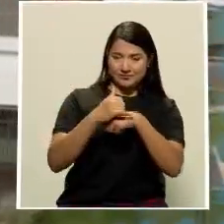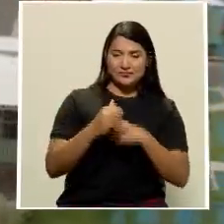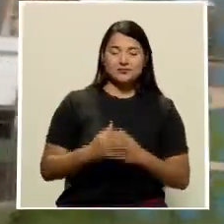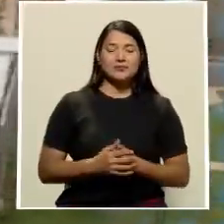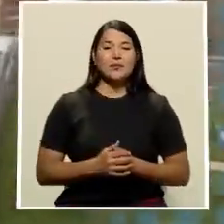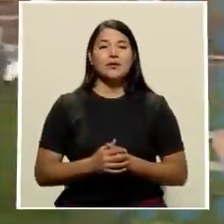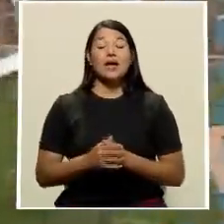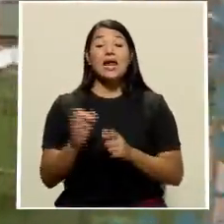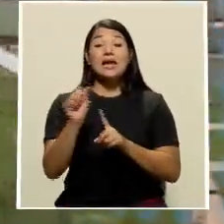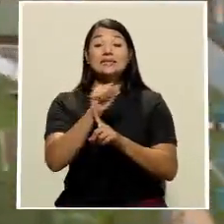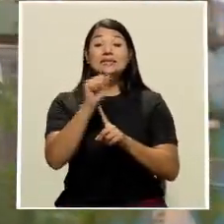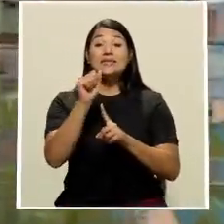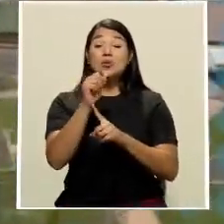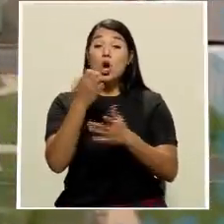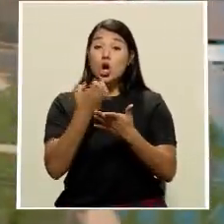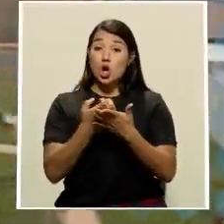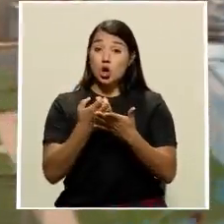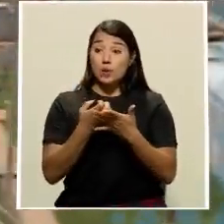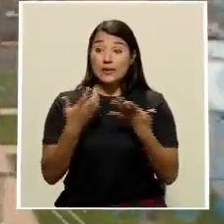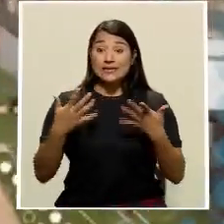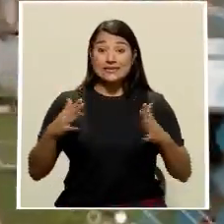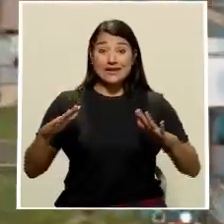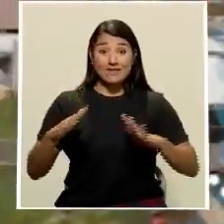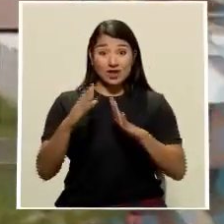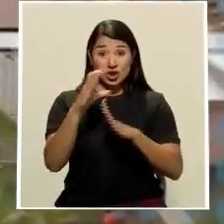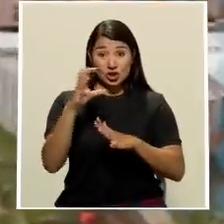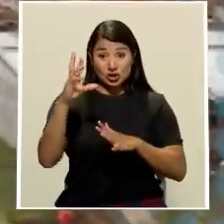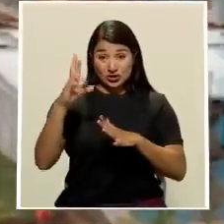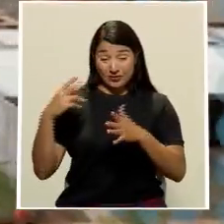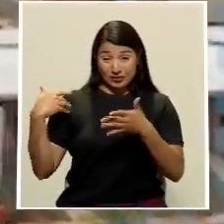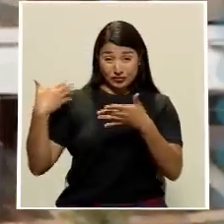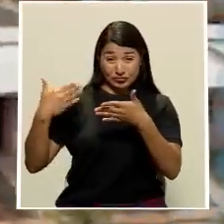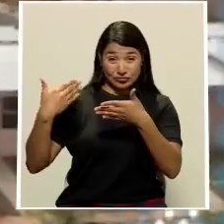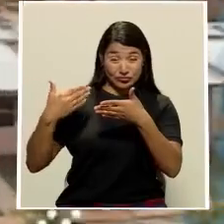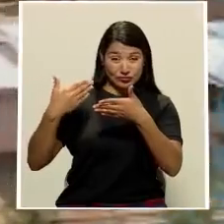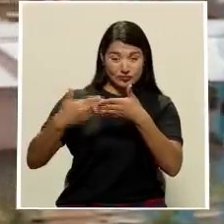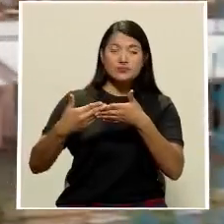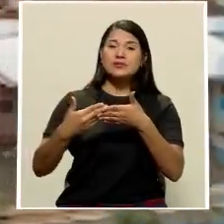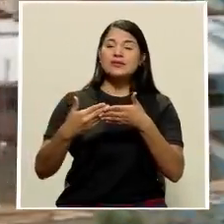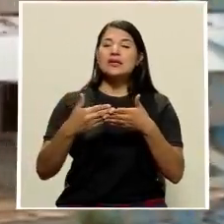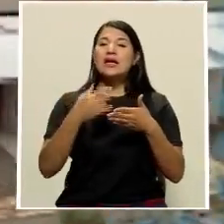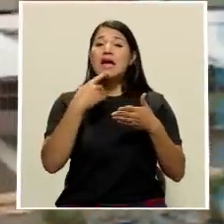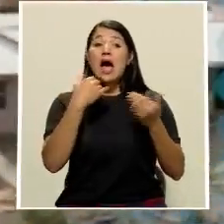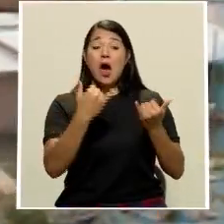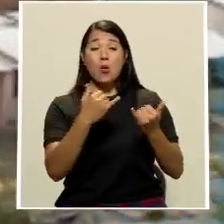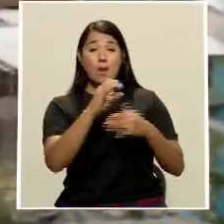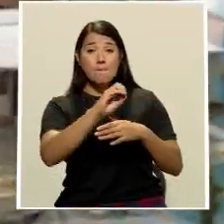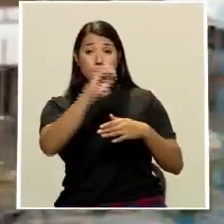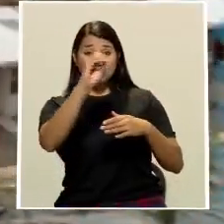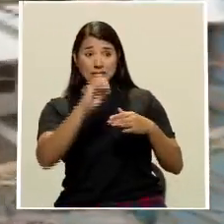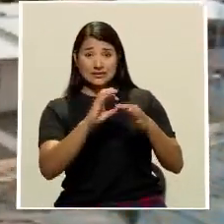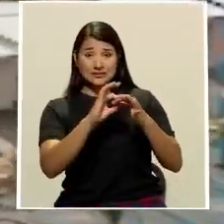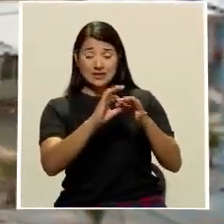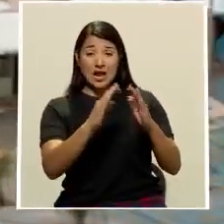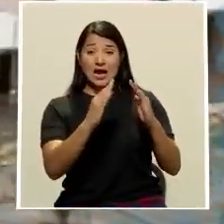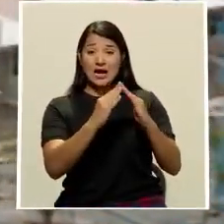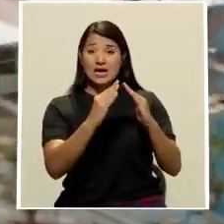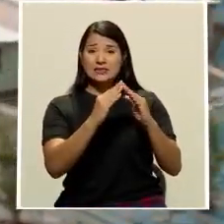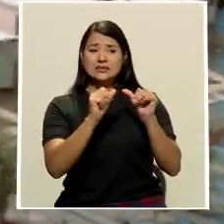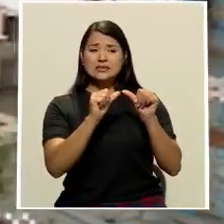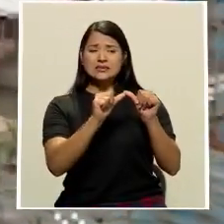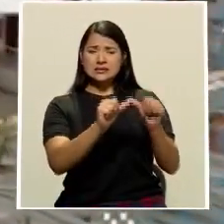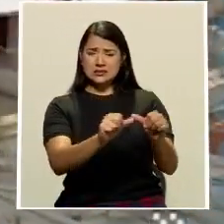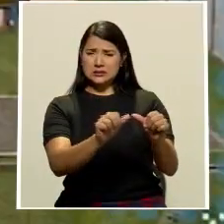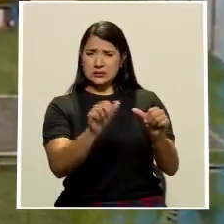Pese a la situación económica que ha enfrentado el país en los últimos meses, los indicadores para el sector vivienda se mantuvieron estables el año